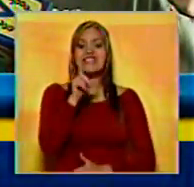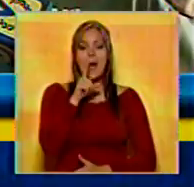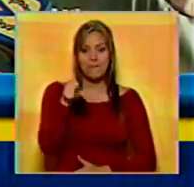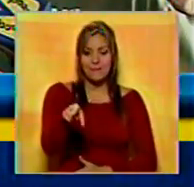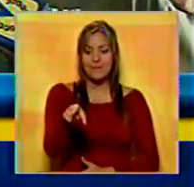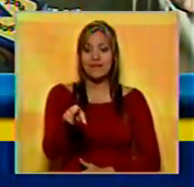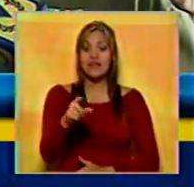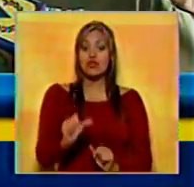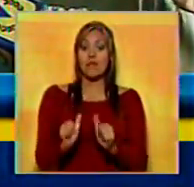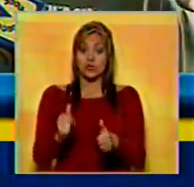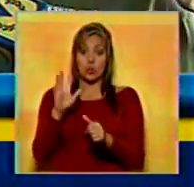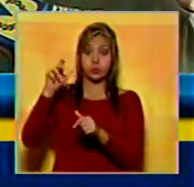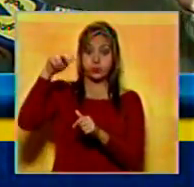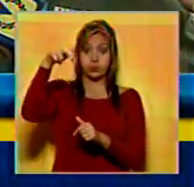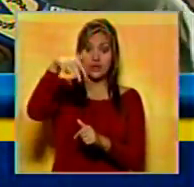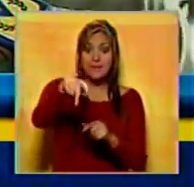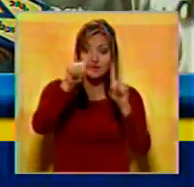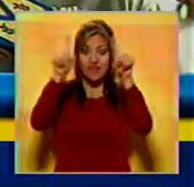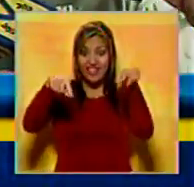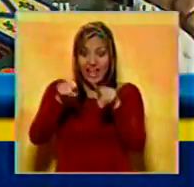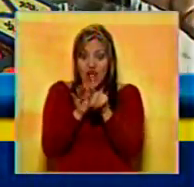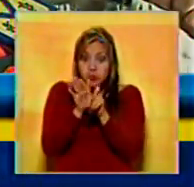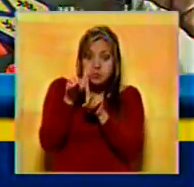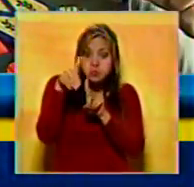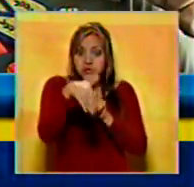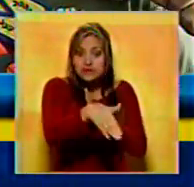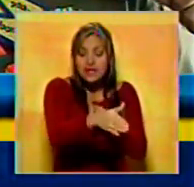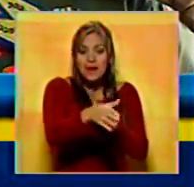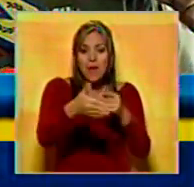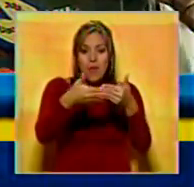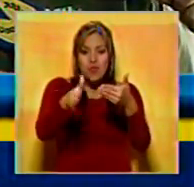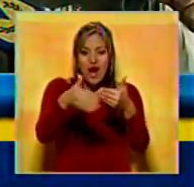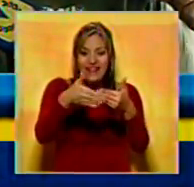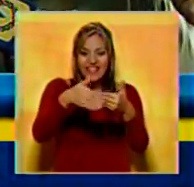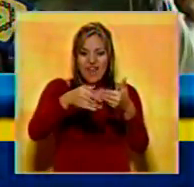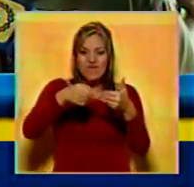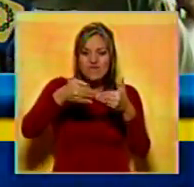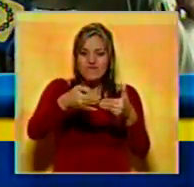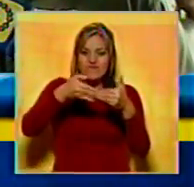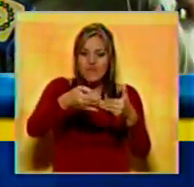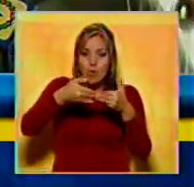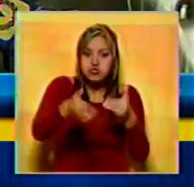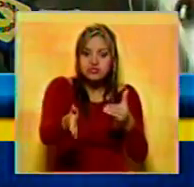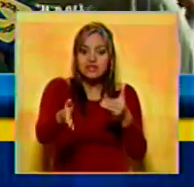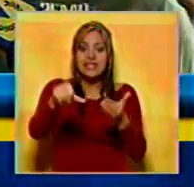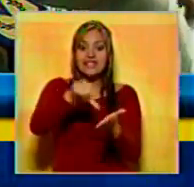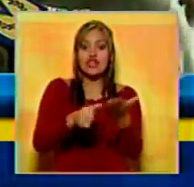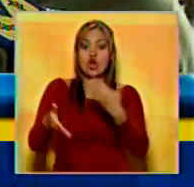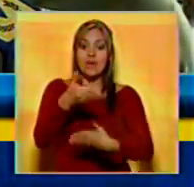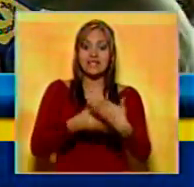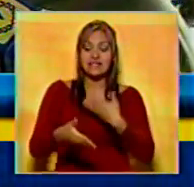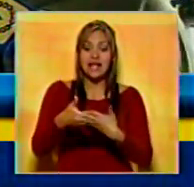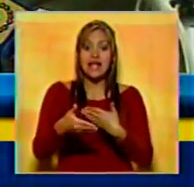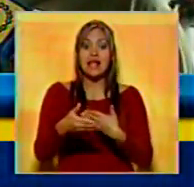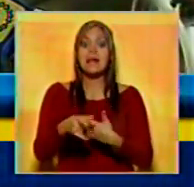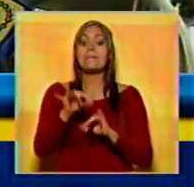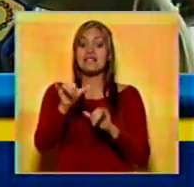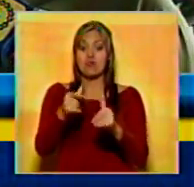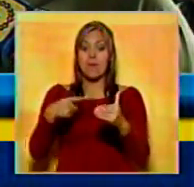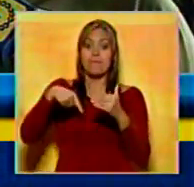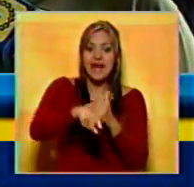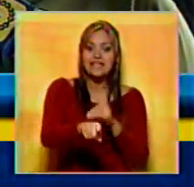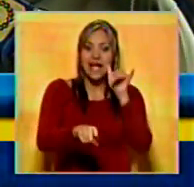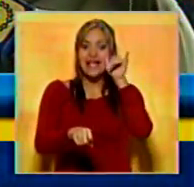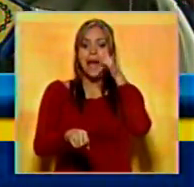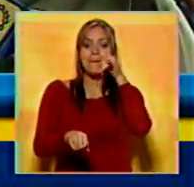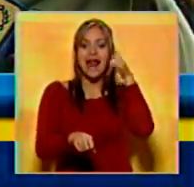ventanilla verdad eh forzaron la puerta una puerta que da hacia dentro del centro comercial y cuando ellos pasan ahí la cámara